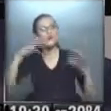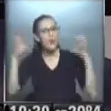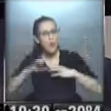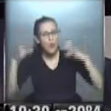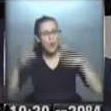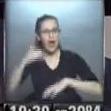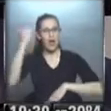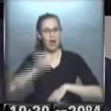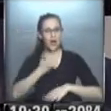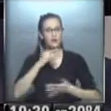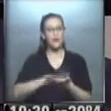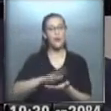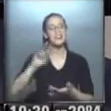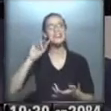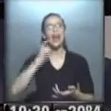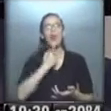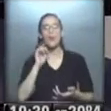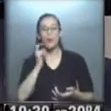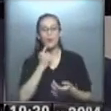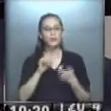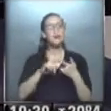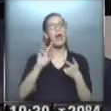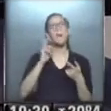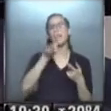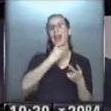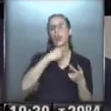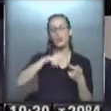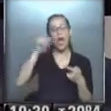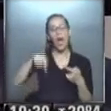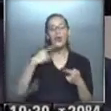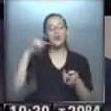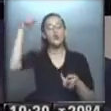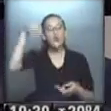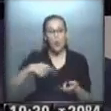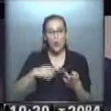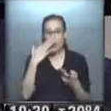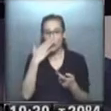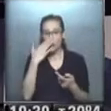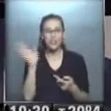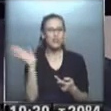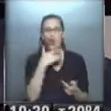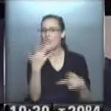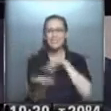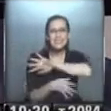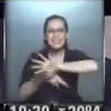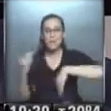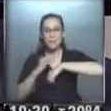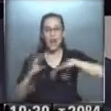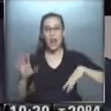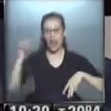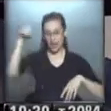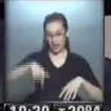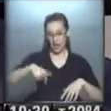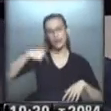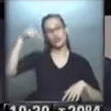comenzado a avanzar sobre San Luis, también este de Mendoza. En estos momentos está avanzando sobre el sur de Córdoba y toda esa inestabilidad está llegando aquí